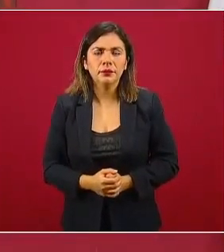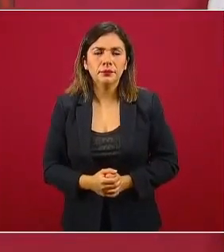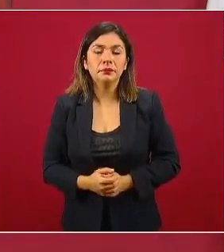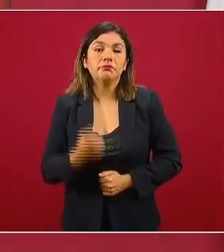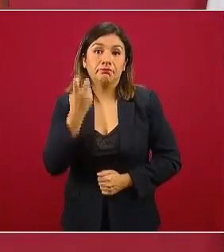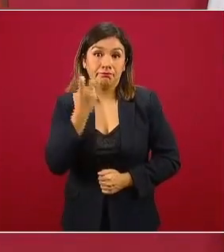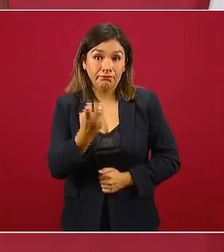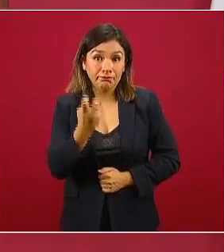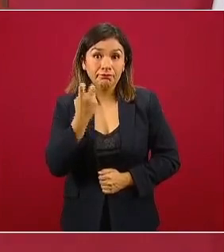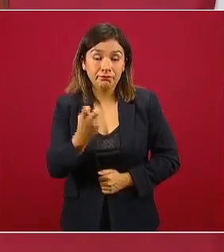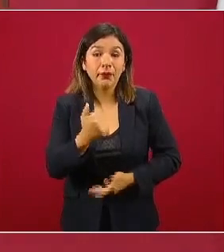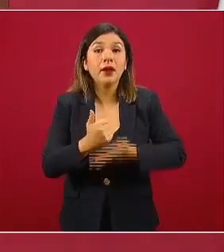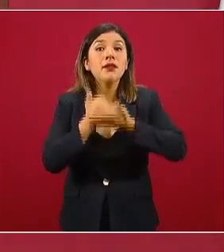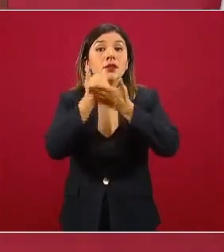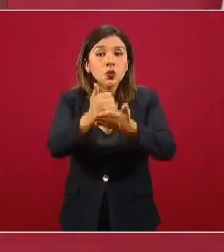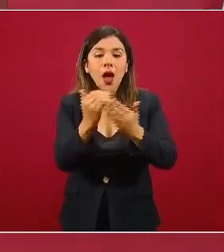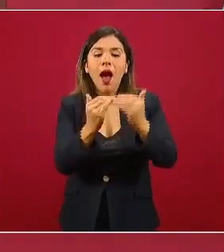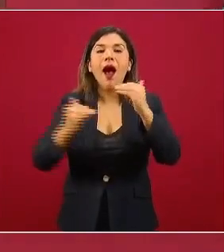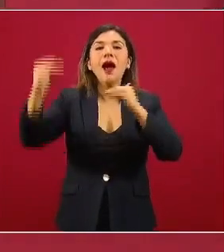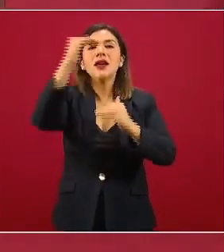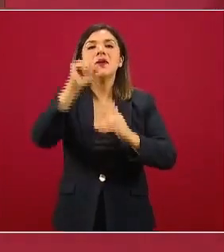Entonces, esto ayuda arriba.